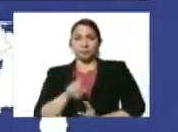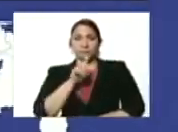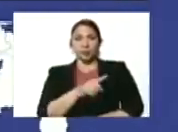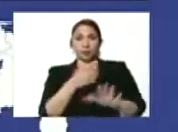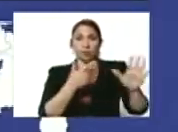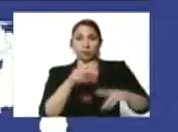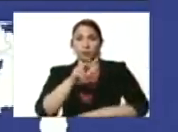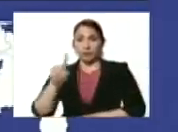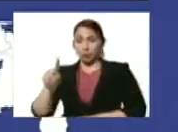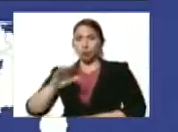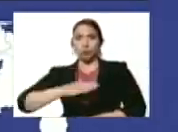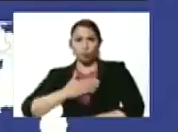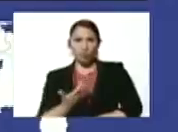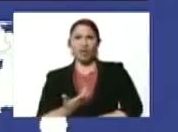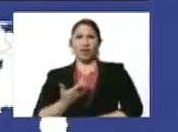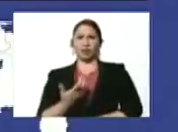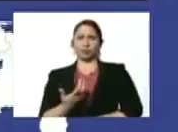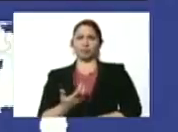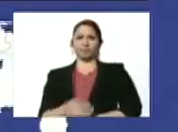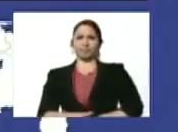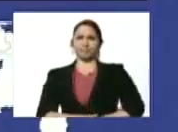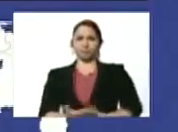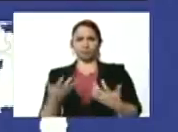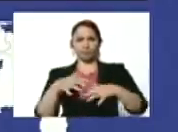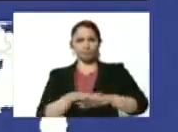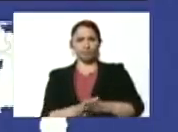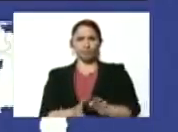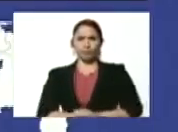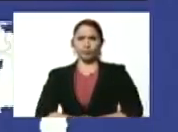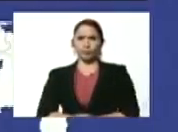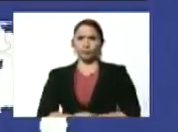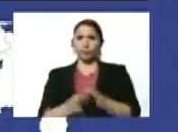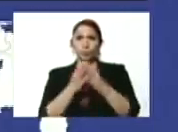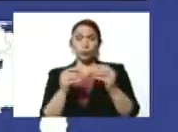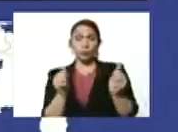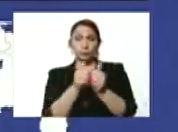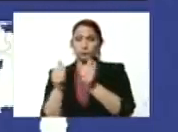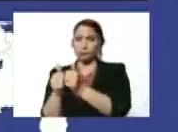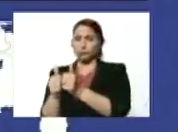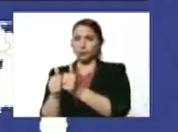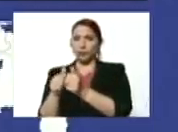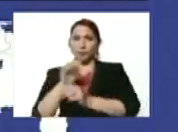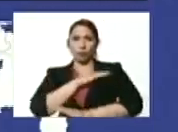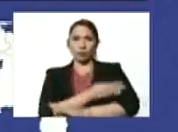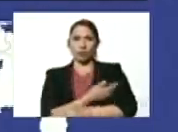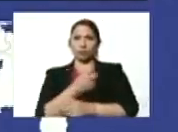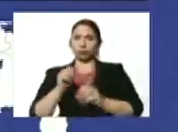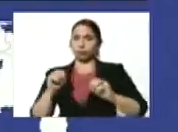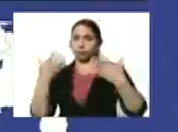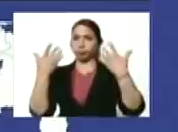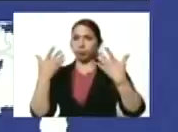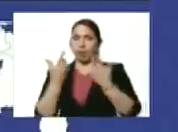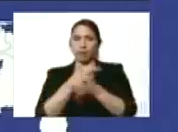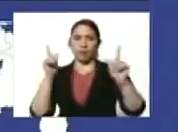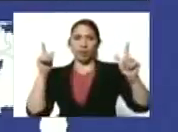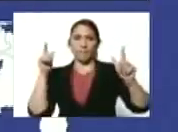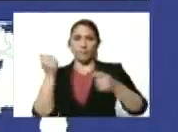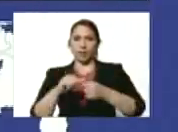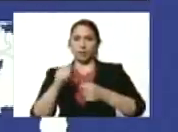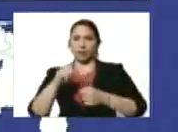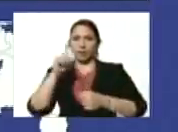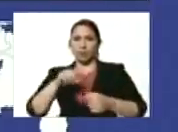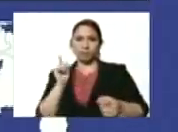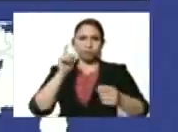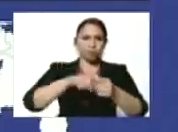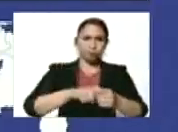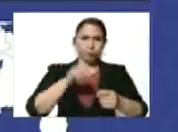1821 que se pudieron conjugar todas las fuerzas para lograr la liberación de Maracaibo y la incorporación